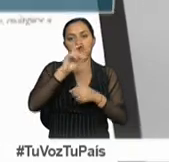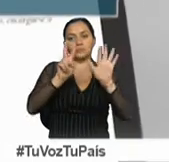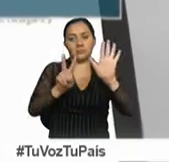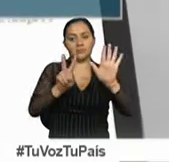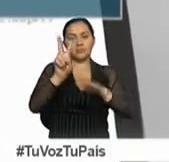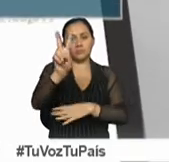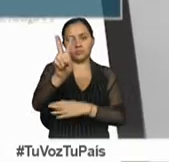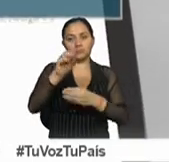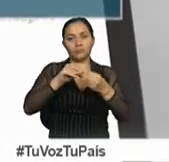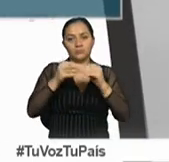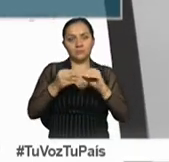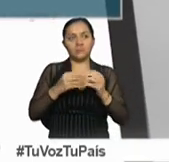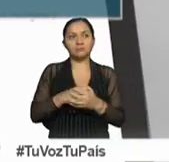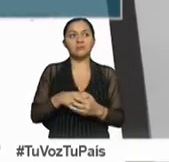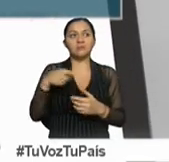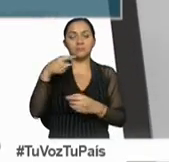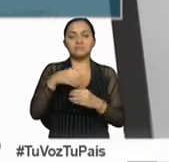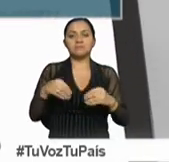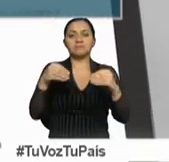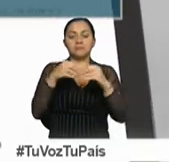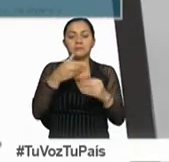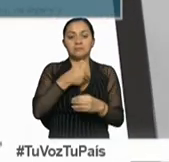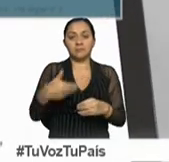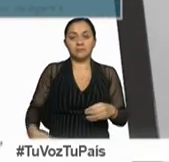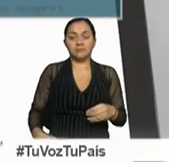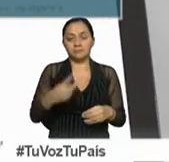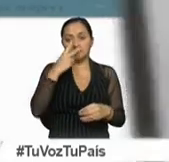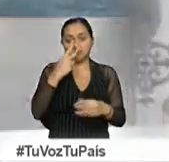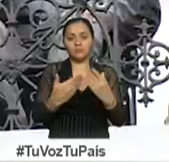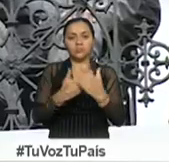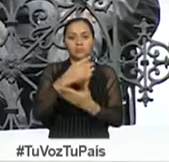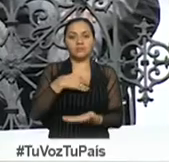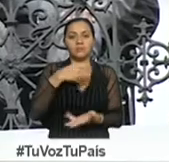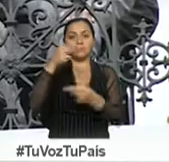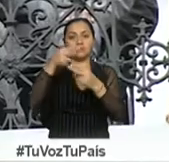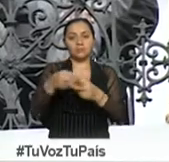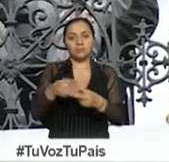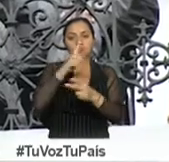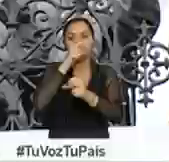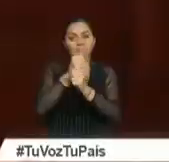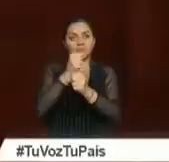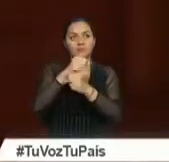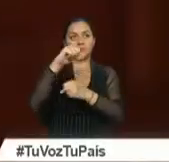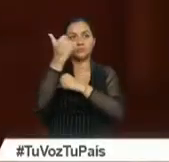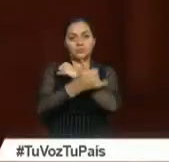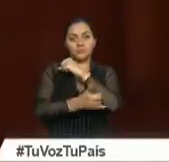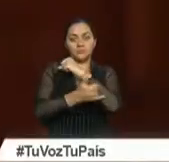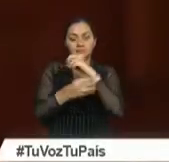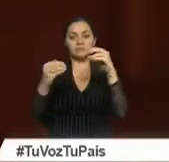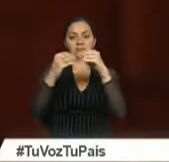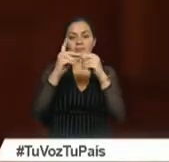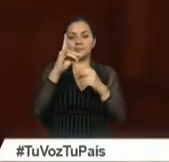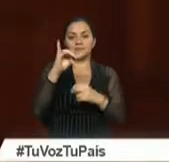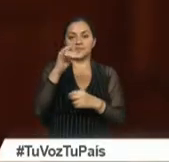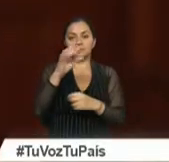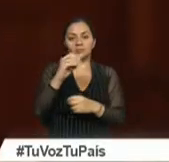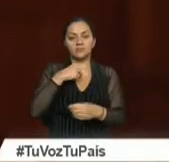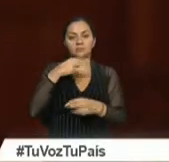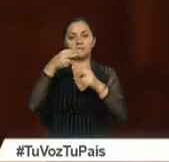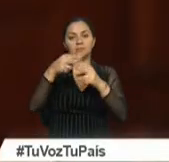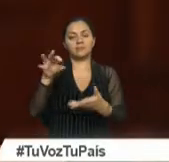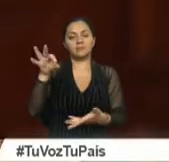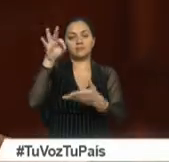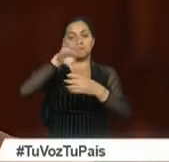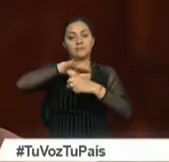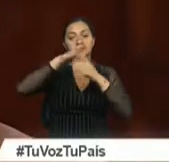72. El primer mandatario también realizó otras designaciones de funcionarios en el exterior. Diego Yepes fue designado como embajador